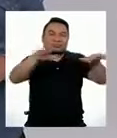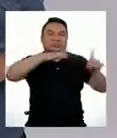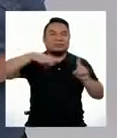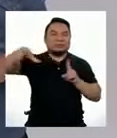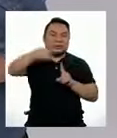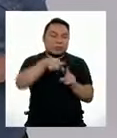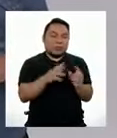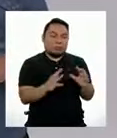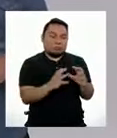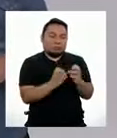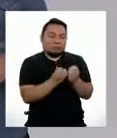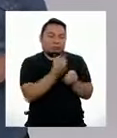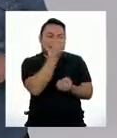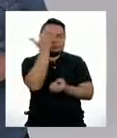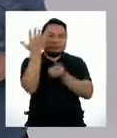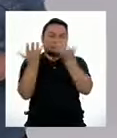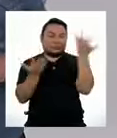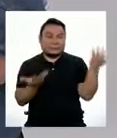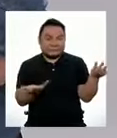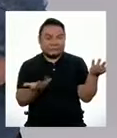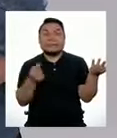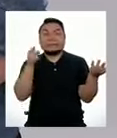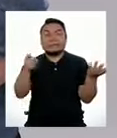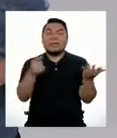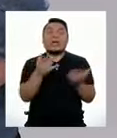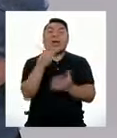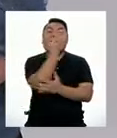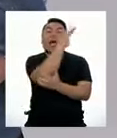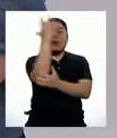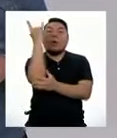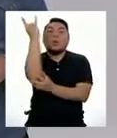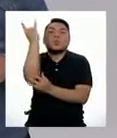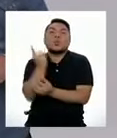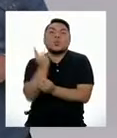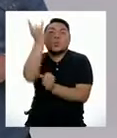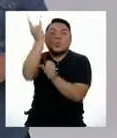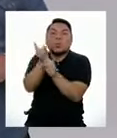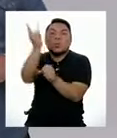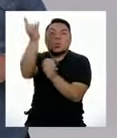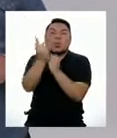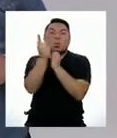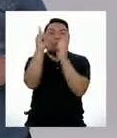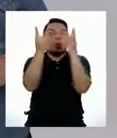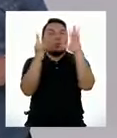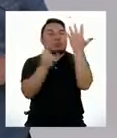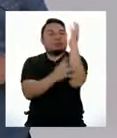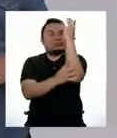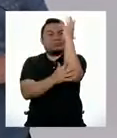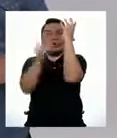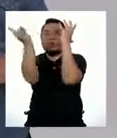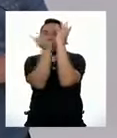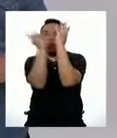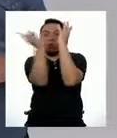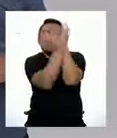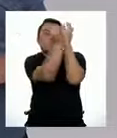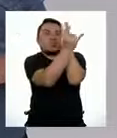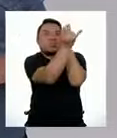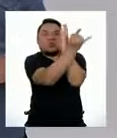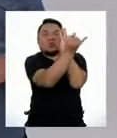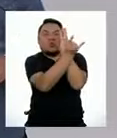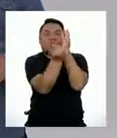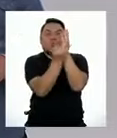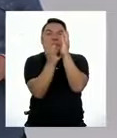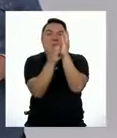del efecto invernadero, es absorbido por los bosques y árboles en crecimiento, que lo convierten en carbono,